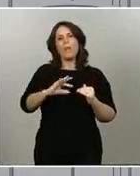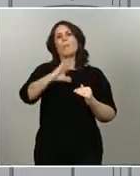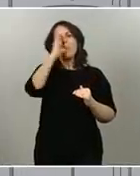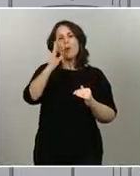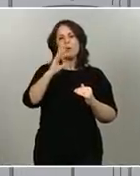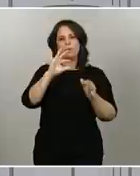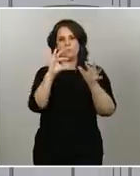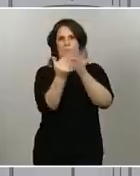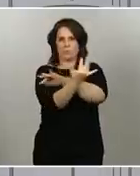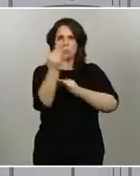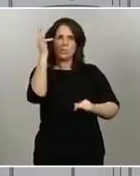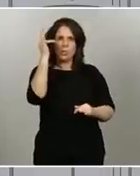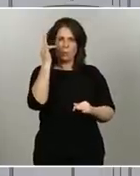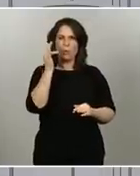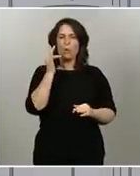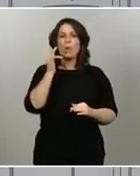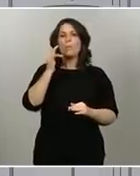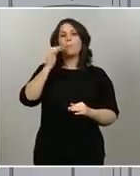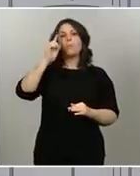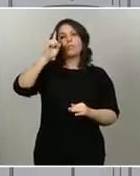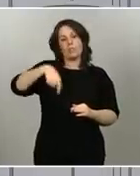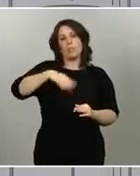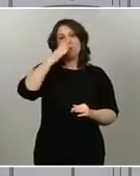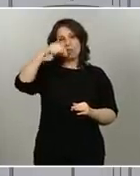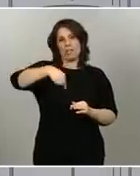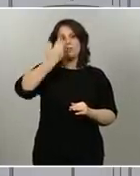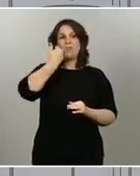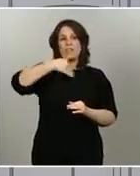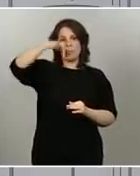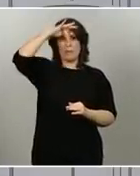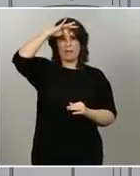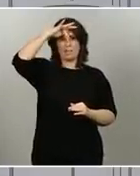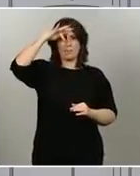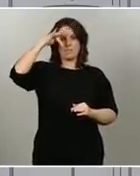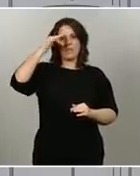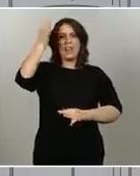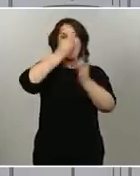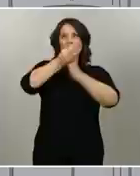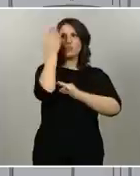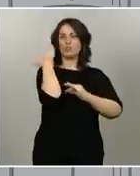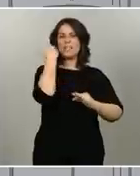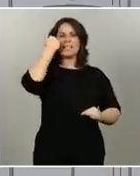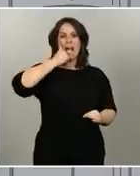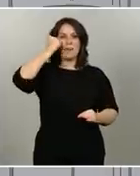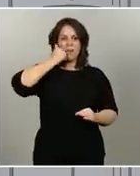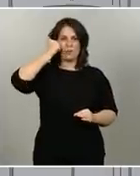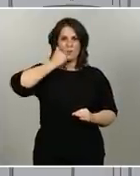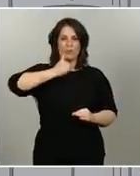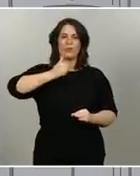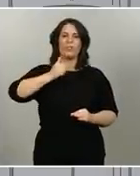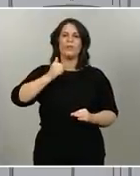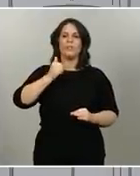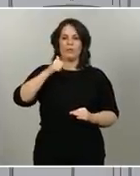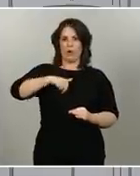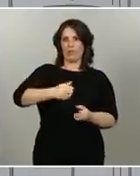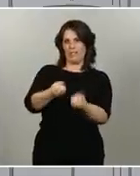Pero también sabemos que hoy es fin de semana, los datos hoy corresponden a ayer sábado y, por lo tanto, es posible que una parte de esa reducción se